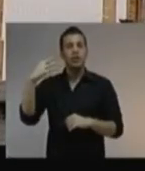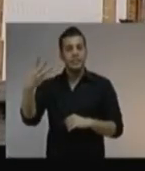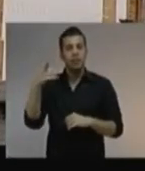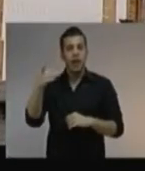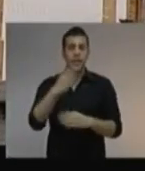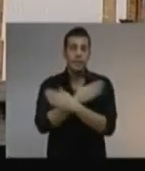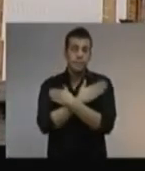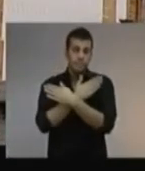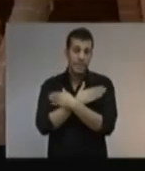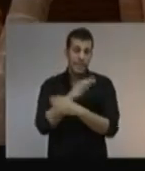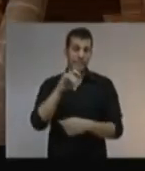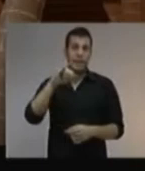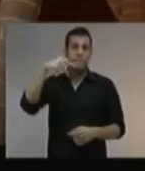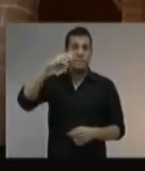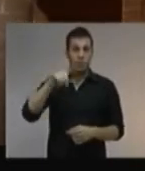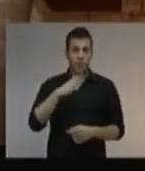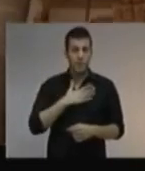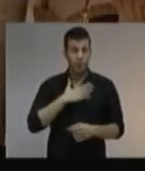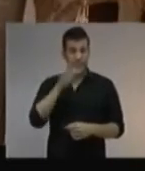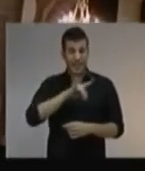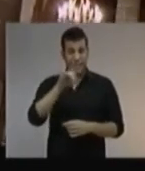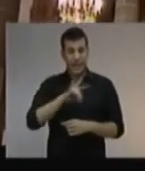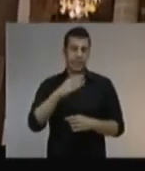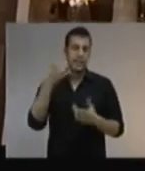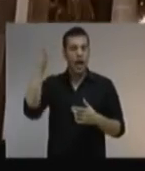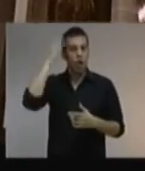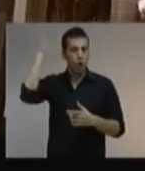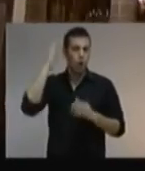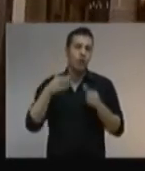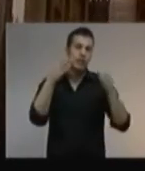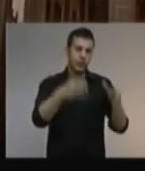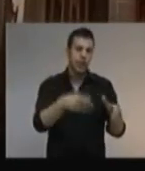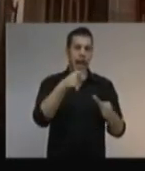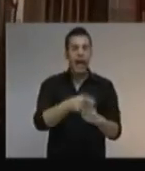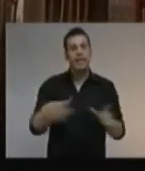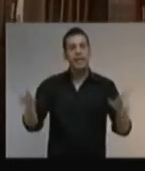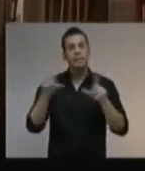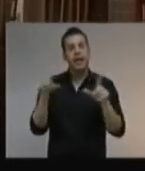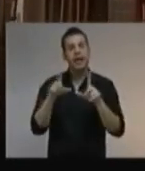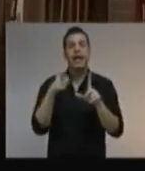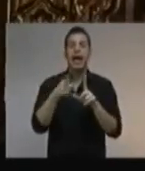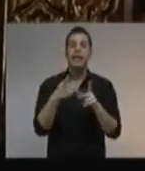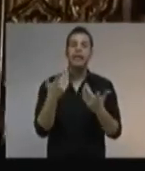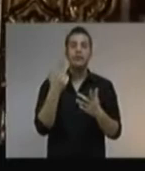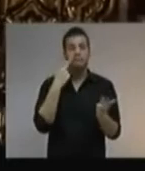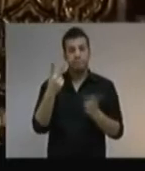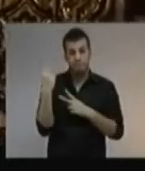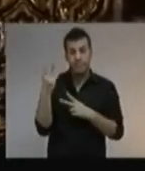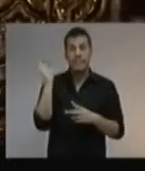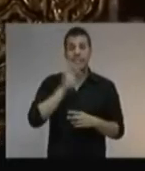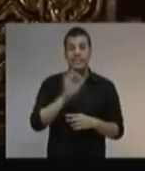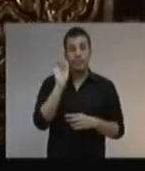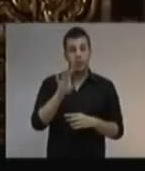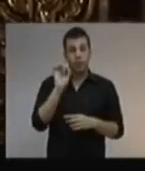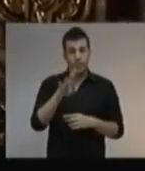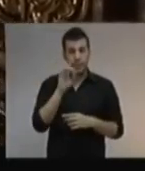la Virgen del Pino, patrona de Canarias. Hoy en día, esta imagen del siglo XV se conserva en el interior de la Basílica de la Virgen del